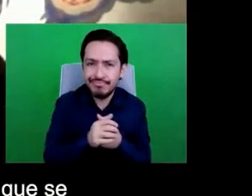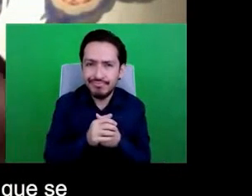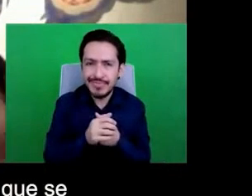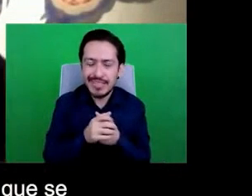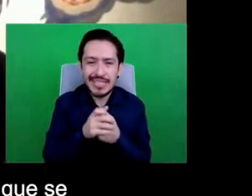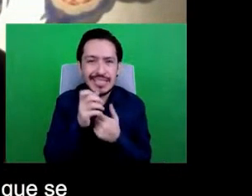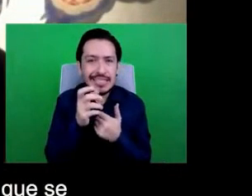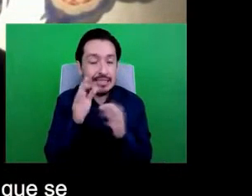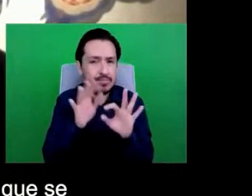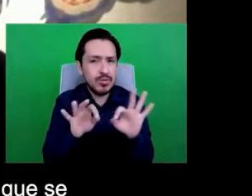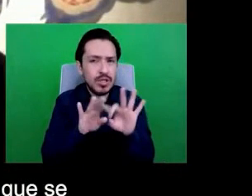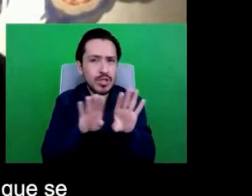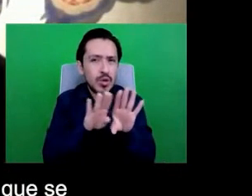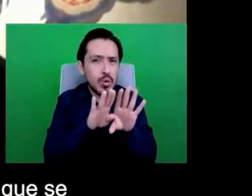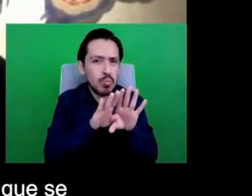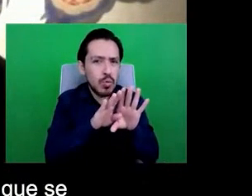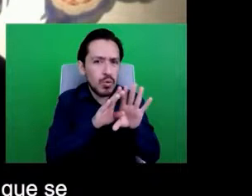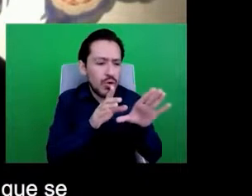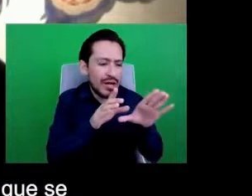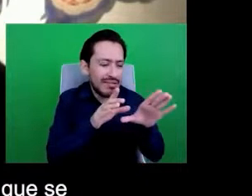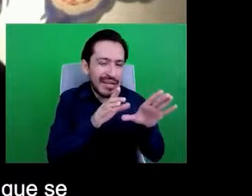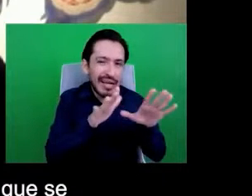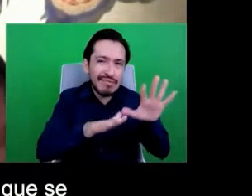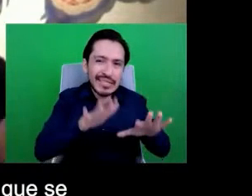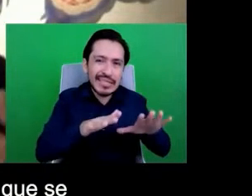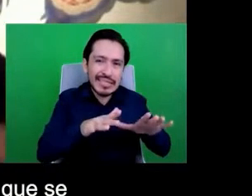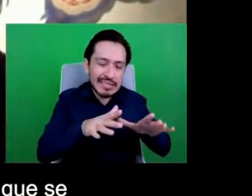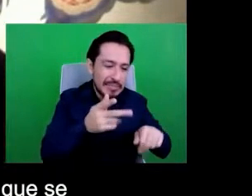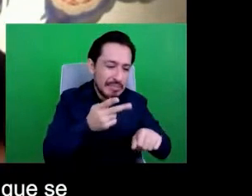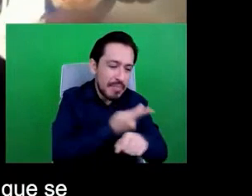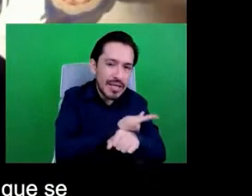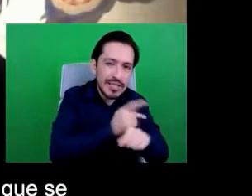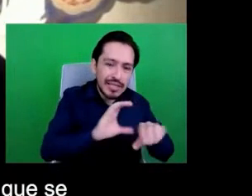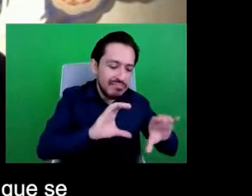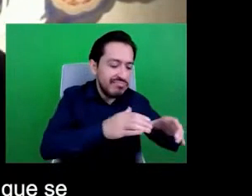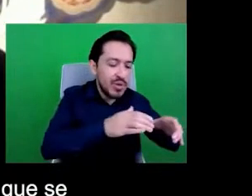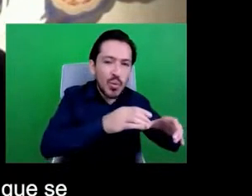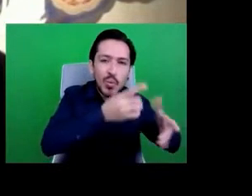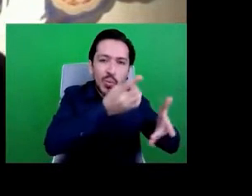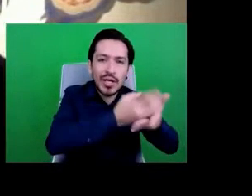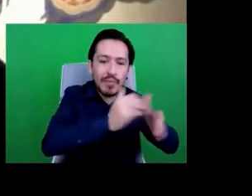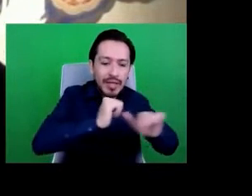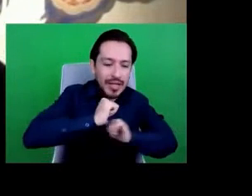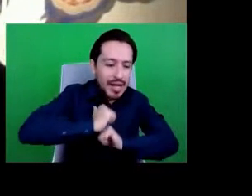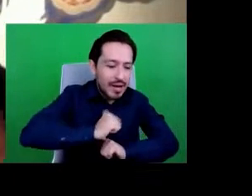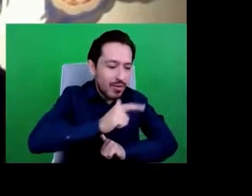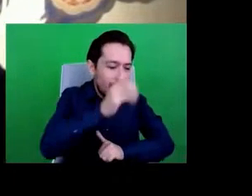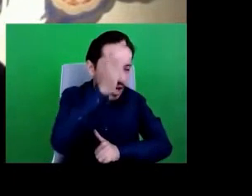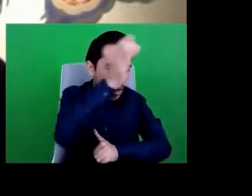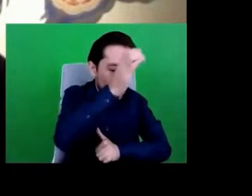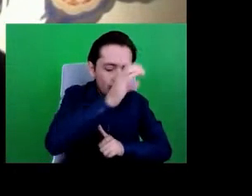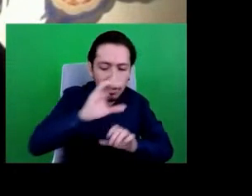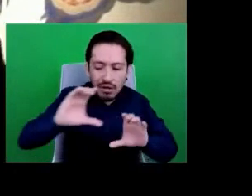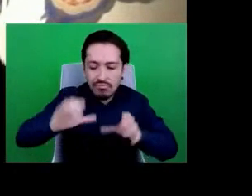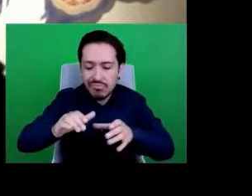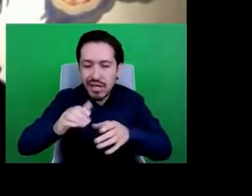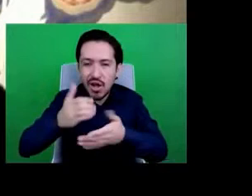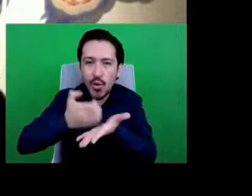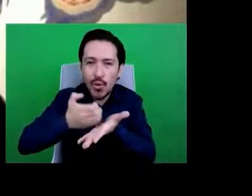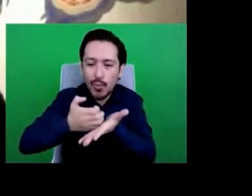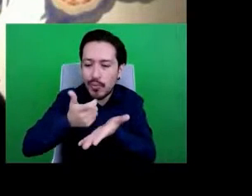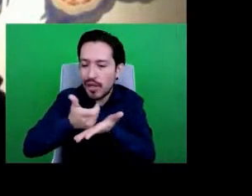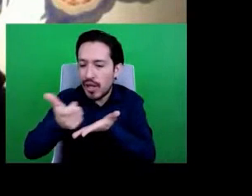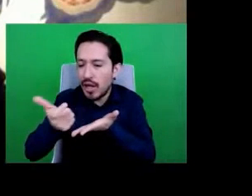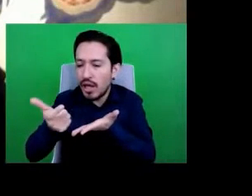en donde tenemos a un departamento, a un área que se encargue solamente de la cultura, de la economía, otro que